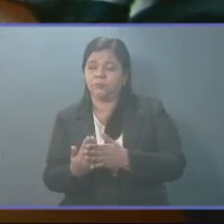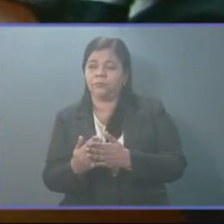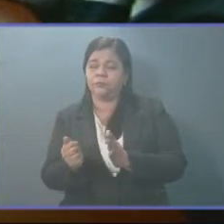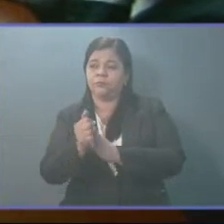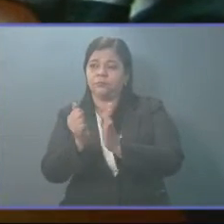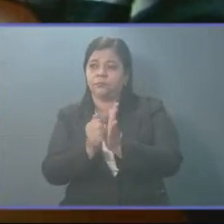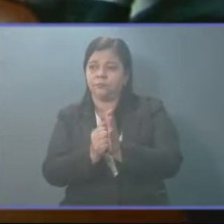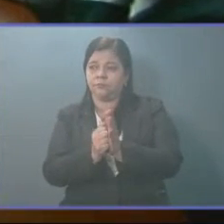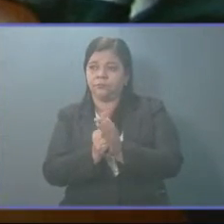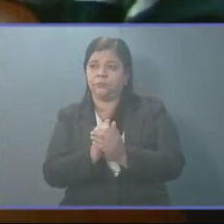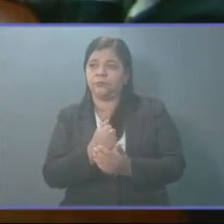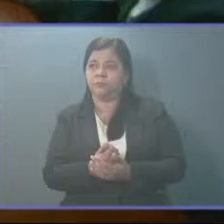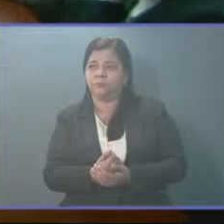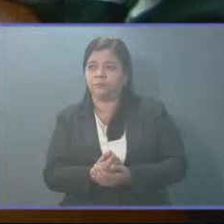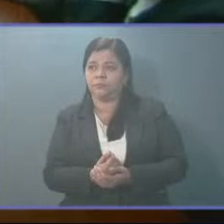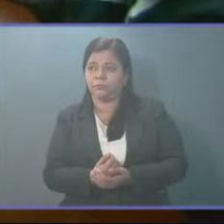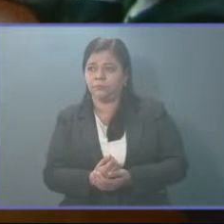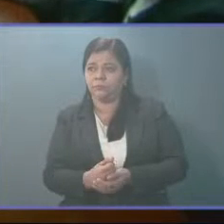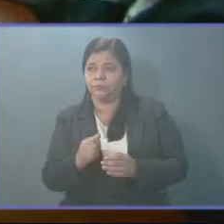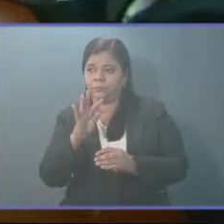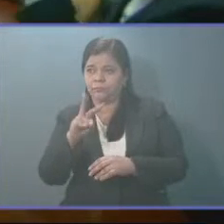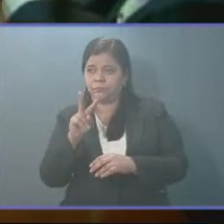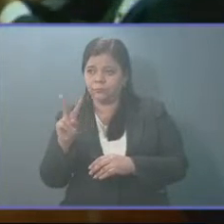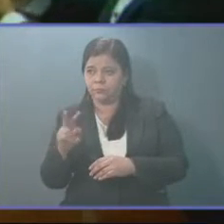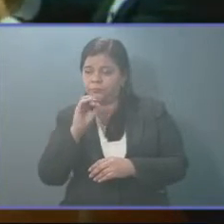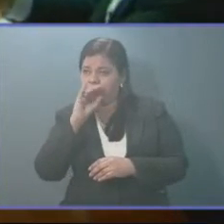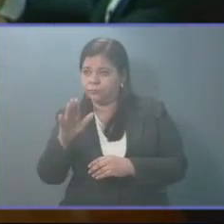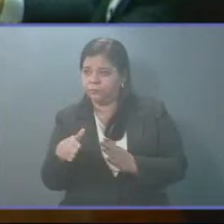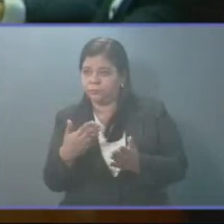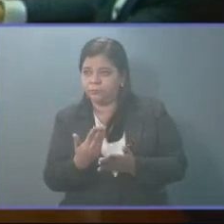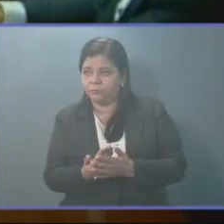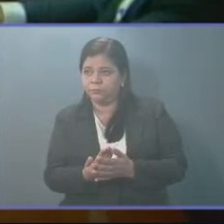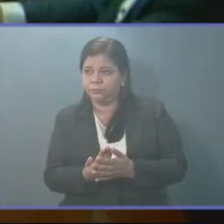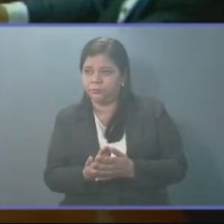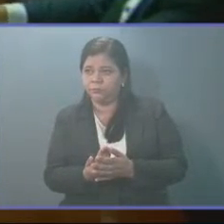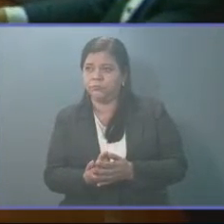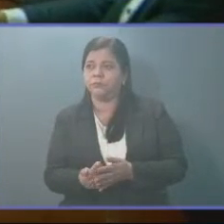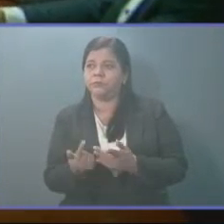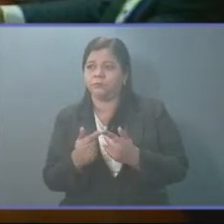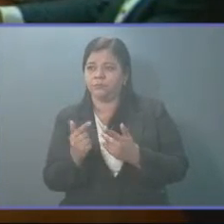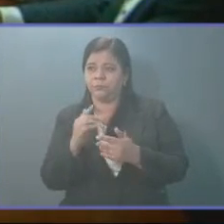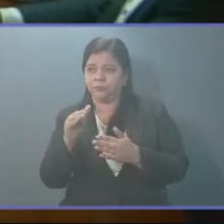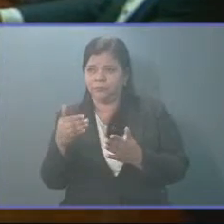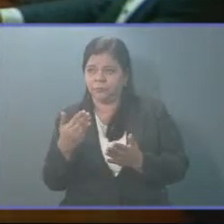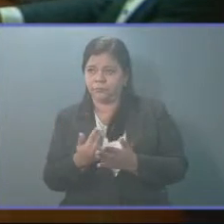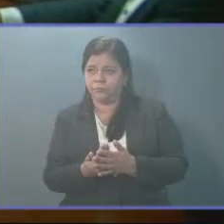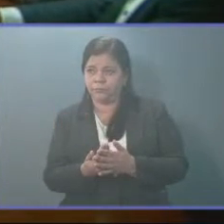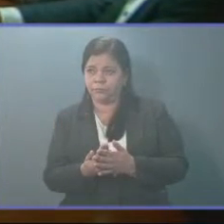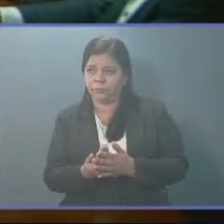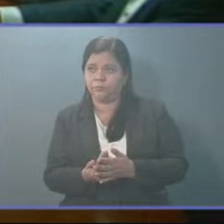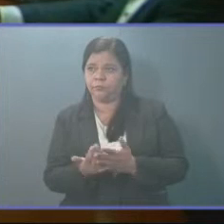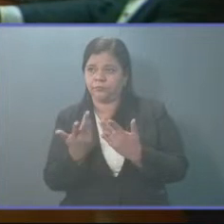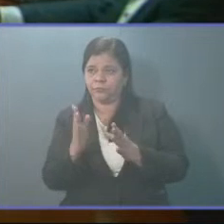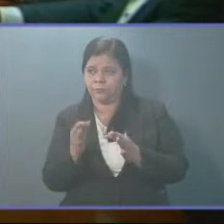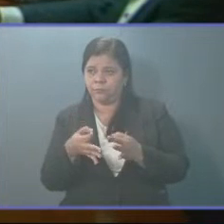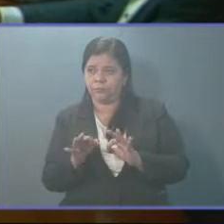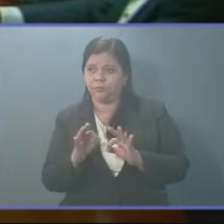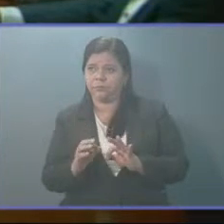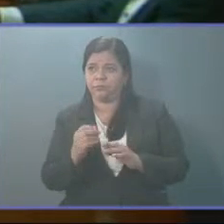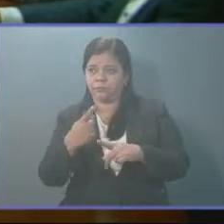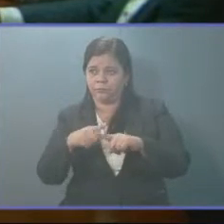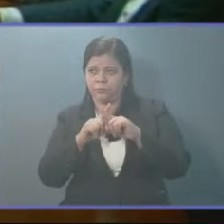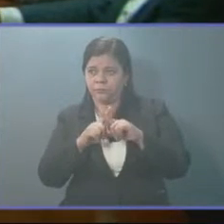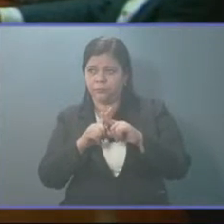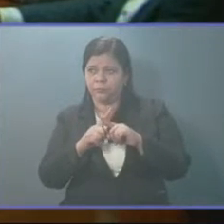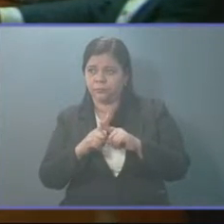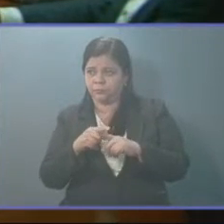artículo 52, que se deje uno de los dos principios con el indubio pro operario. Es la